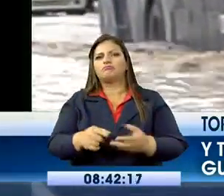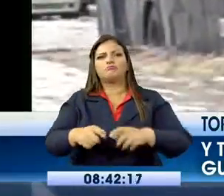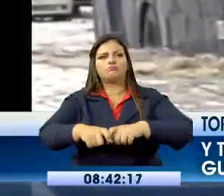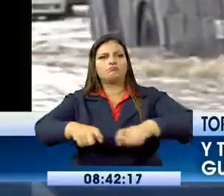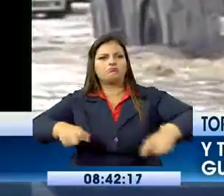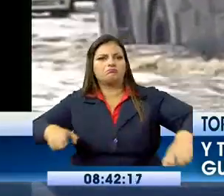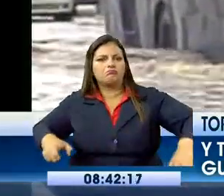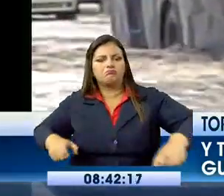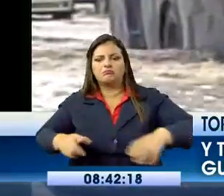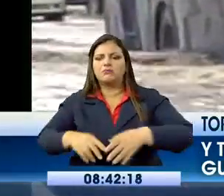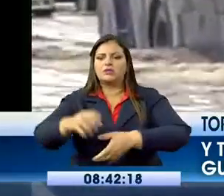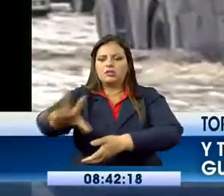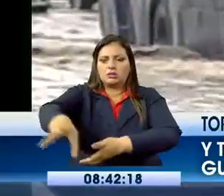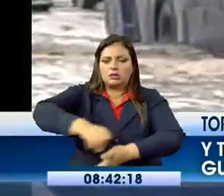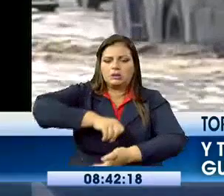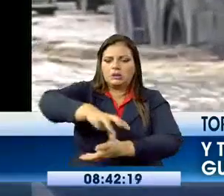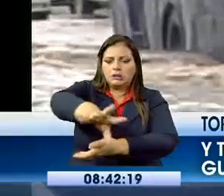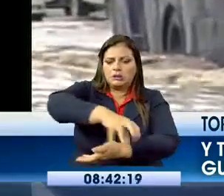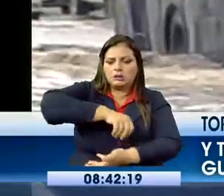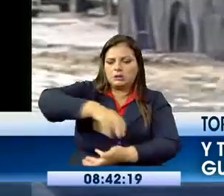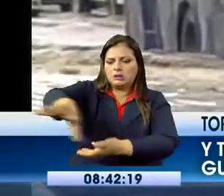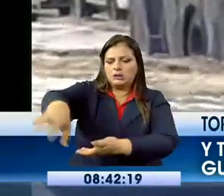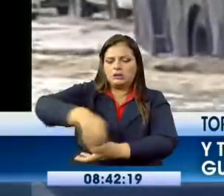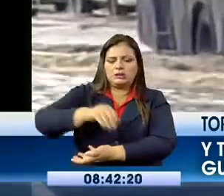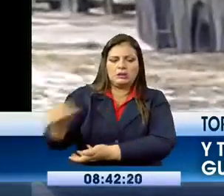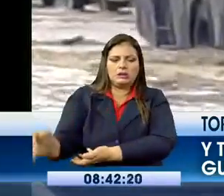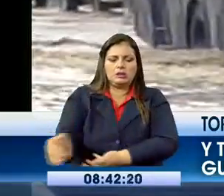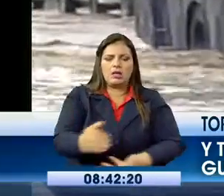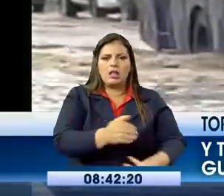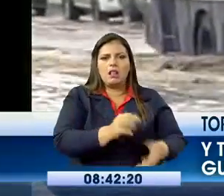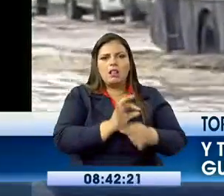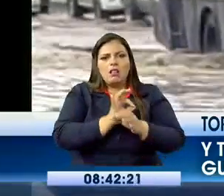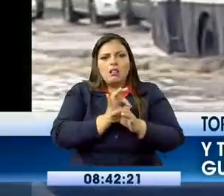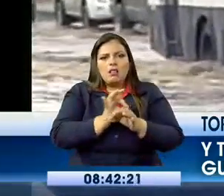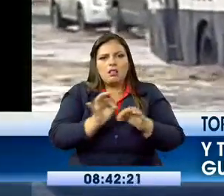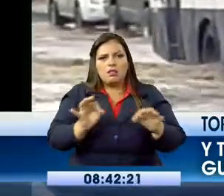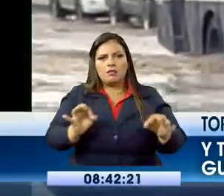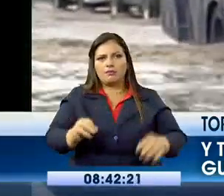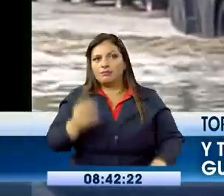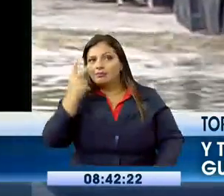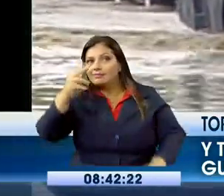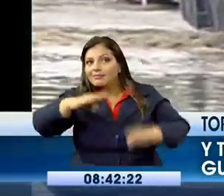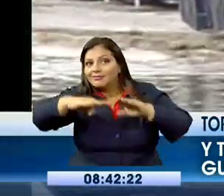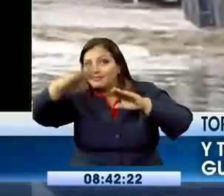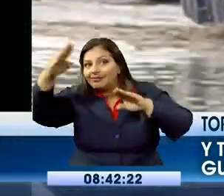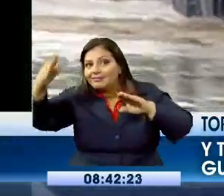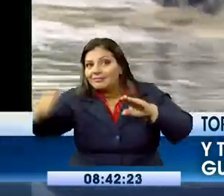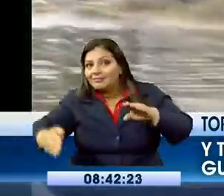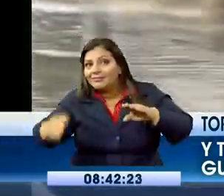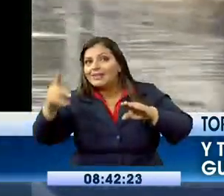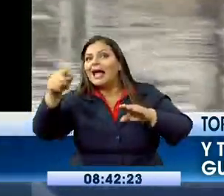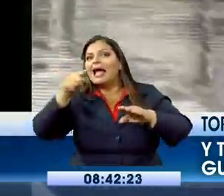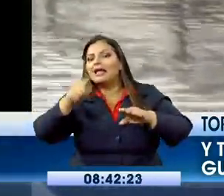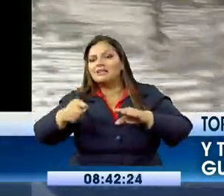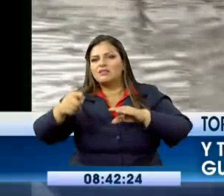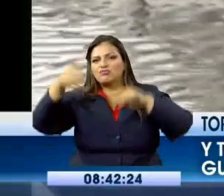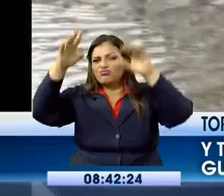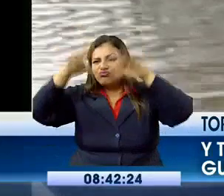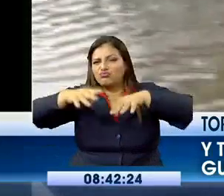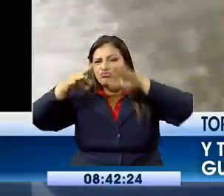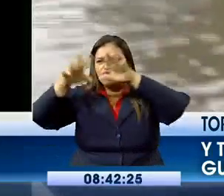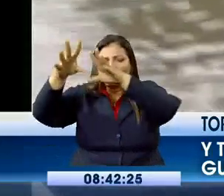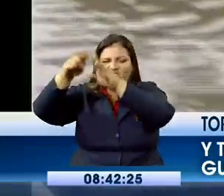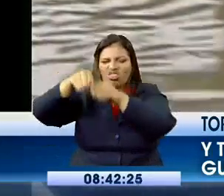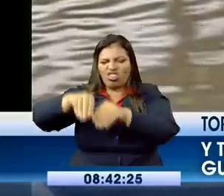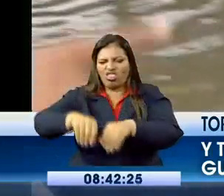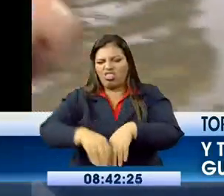Sin embargo, es material pétreo que baja del cerro. Más o menos el que nosotros podemos ver aquí. A ver si para graficar un